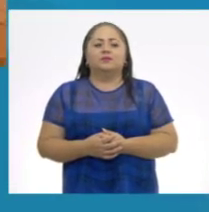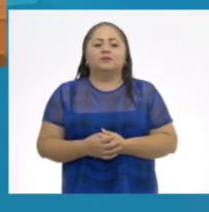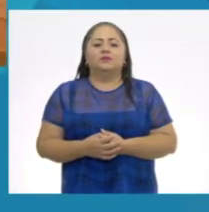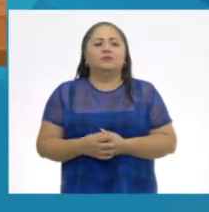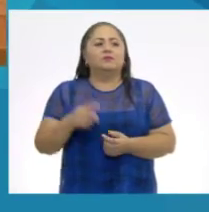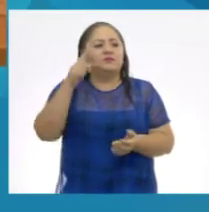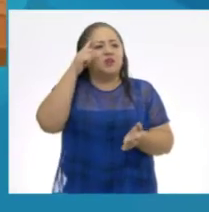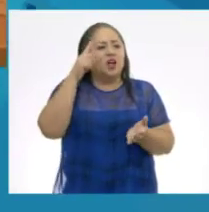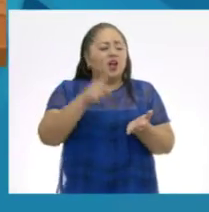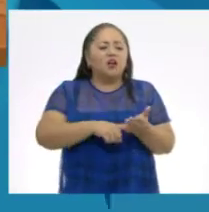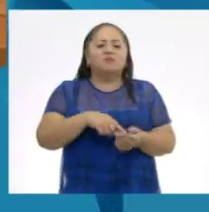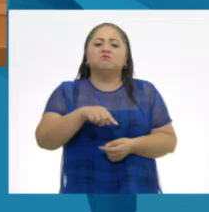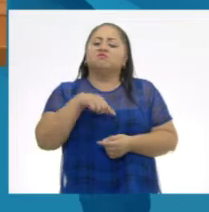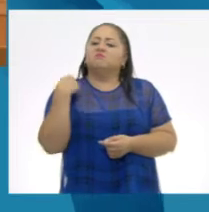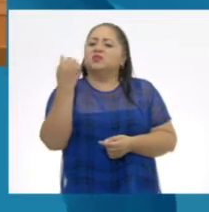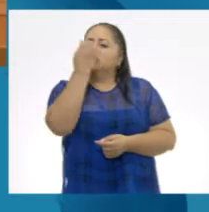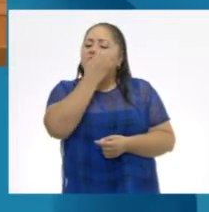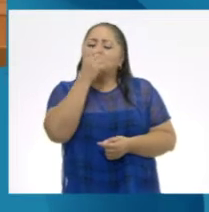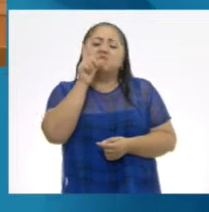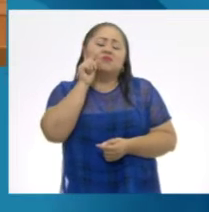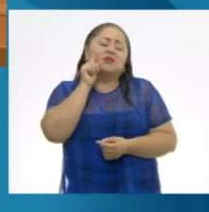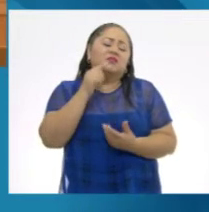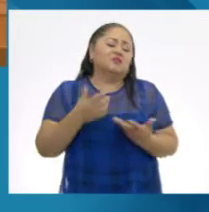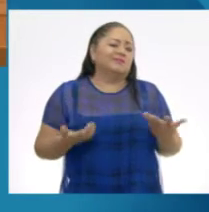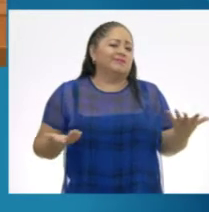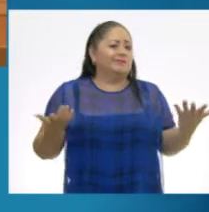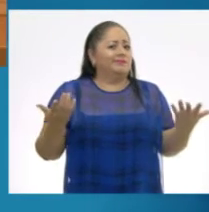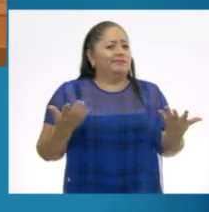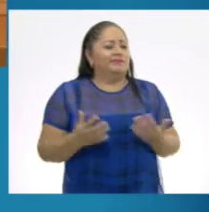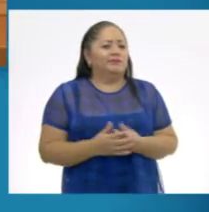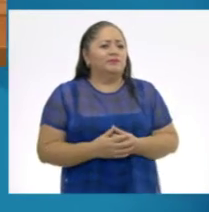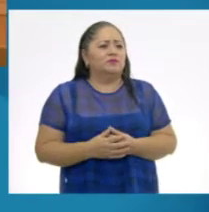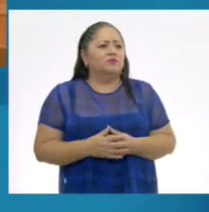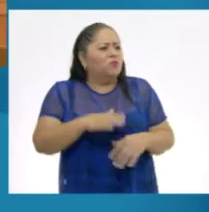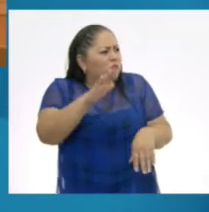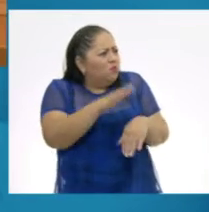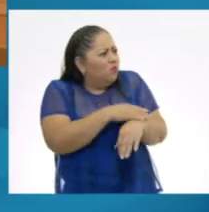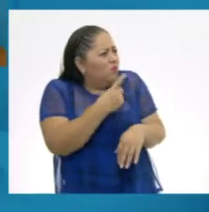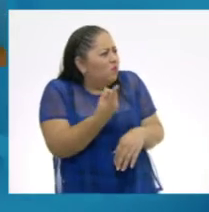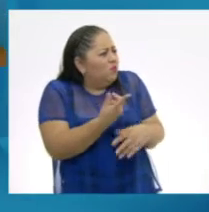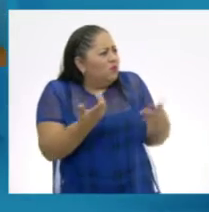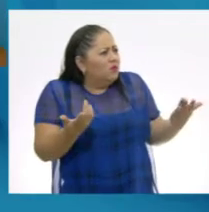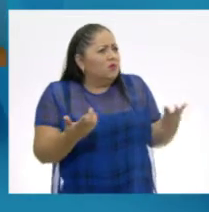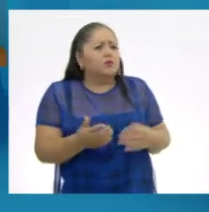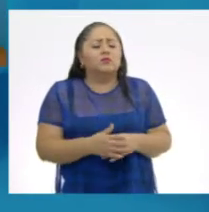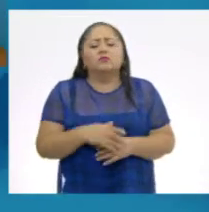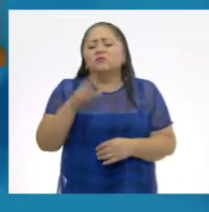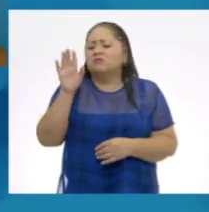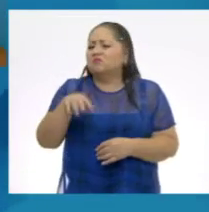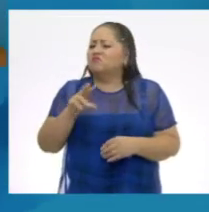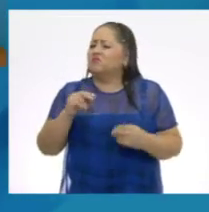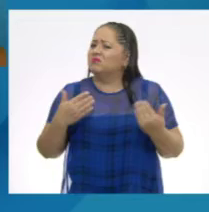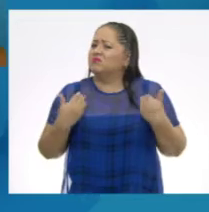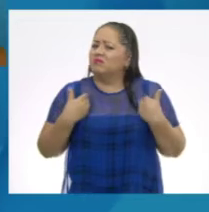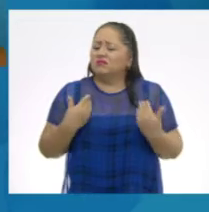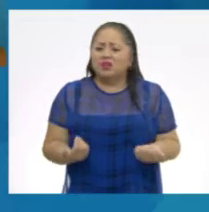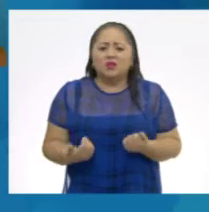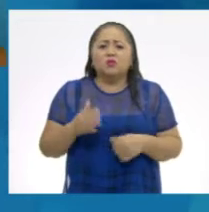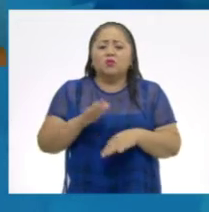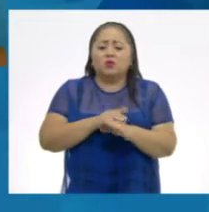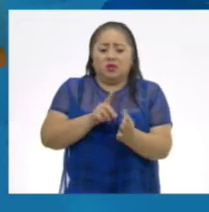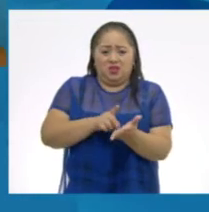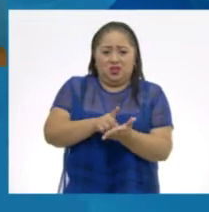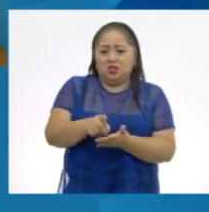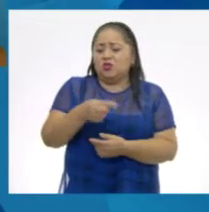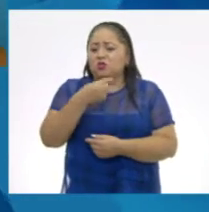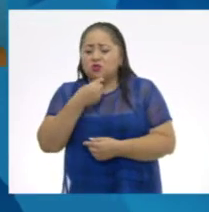Creo que reprobaré el examen de mañana, amigos. ¿Por qué, Nacho? Pues no entiendo, Luis. Los derechos